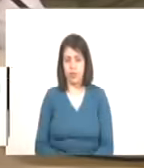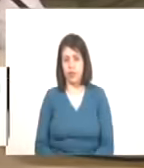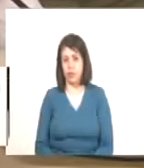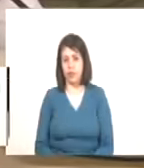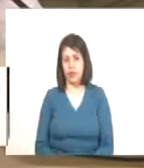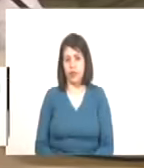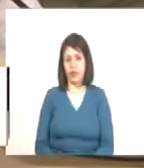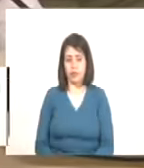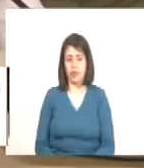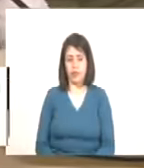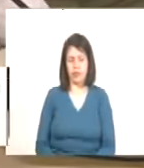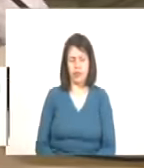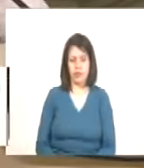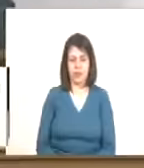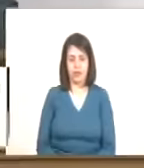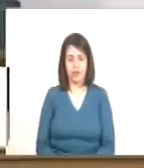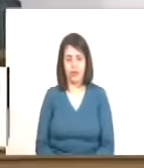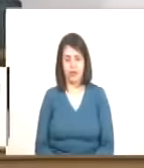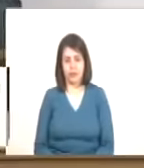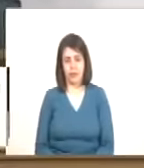vicepresidente.